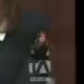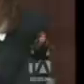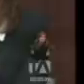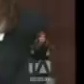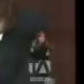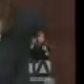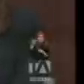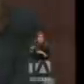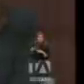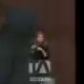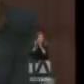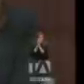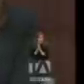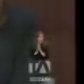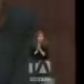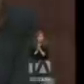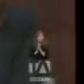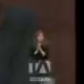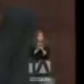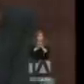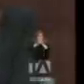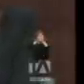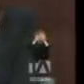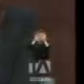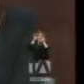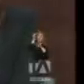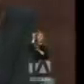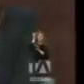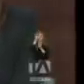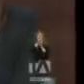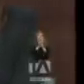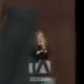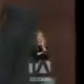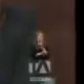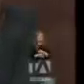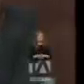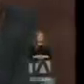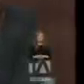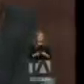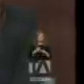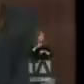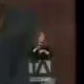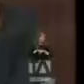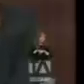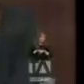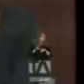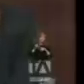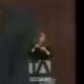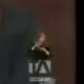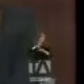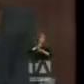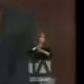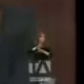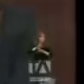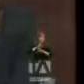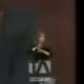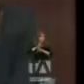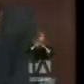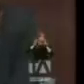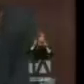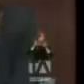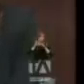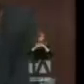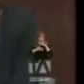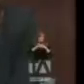un ciudadano que pide que se esclarezca un derecho constitucional. No es la primera vez que la Asamblea Nacional está en uno de